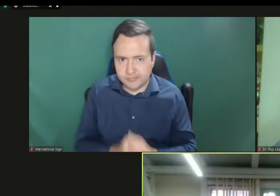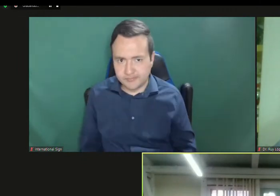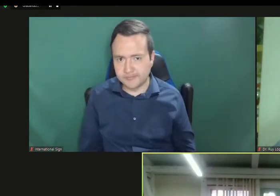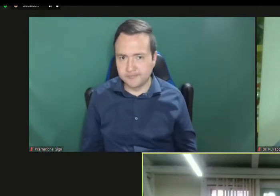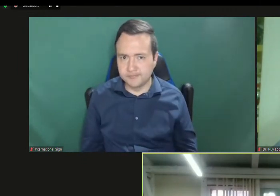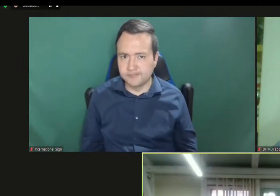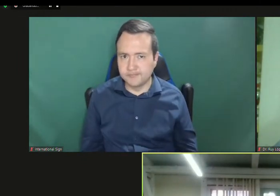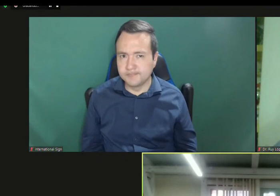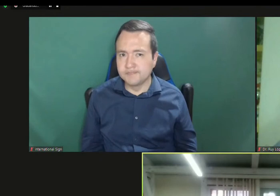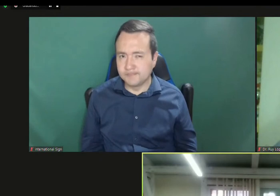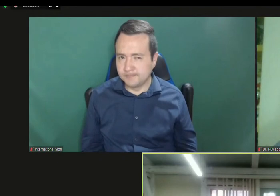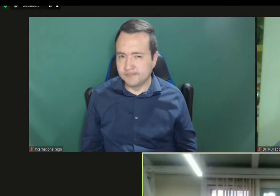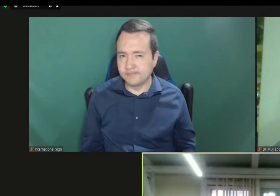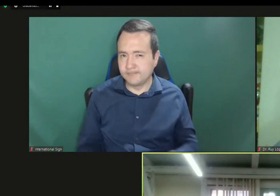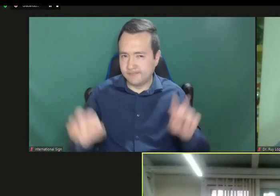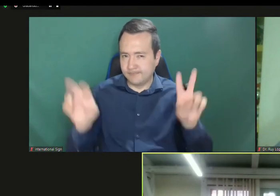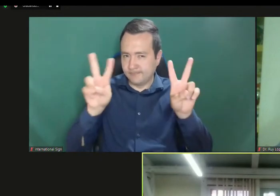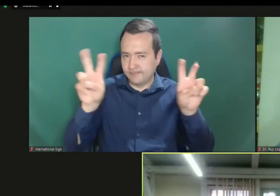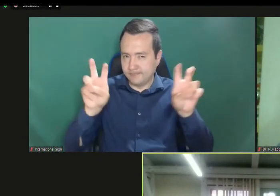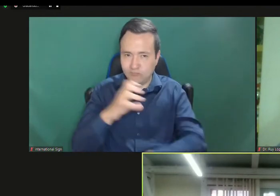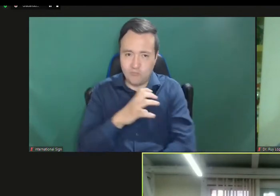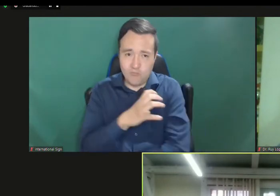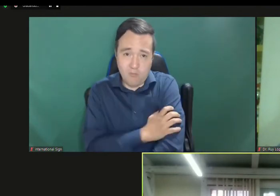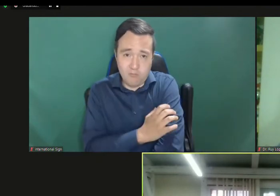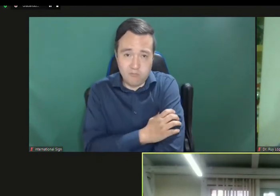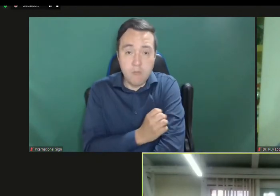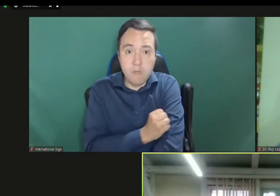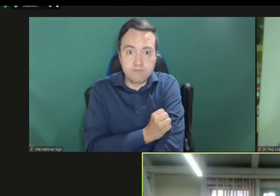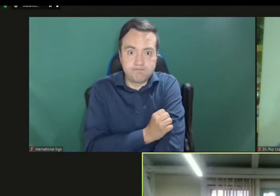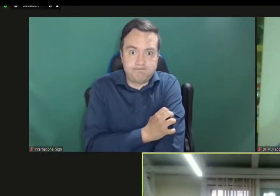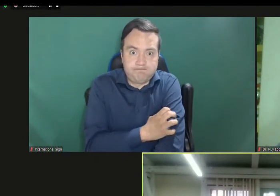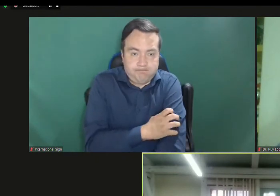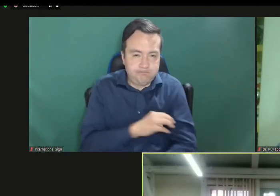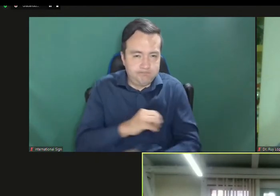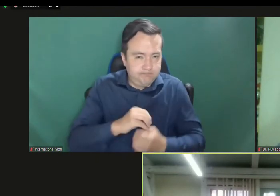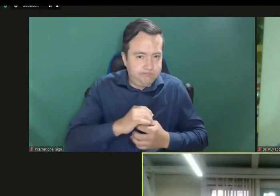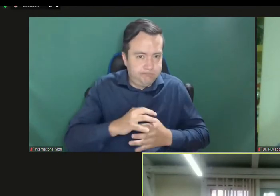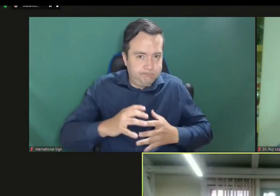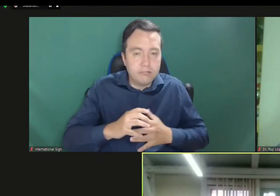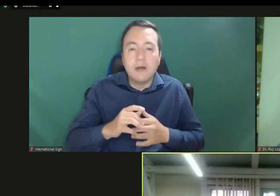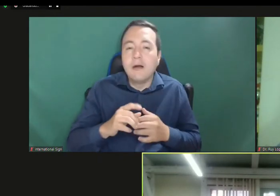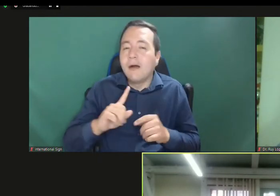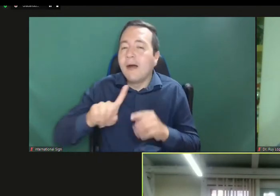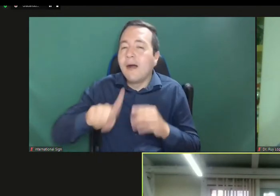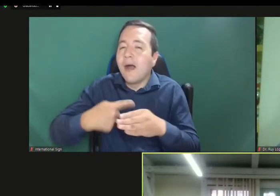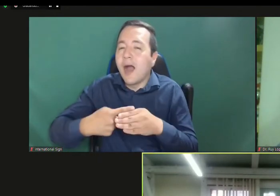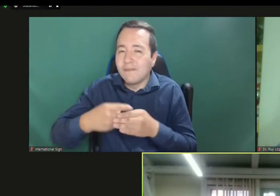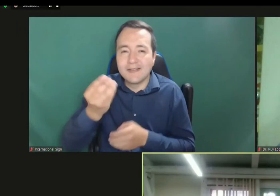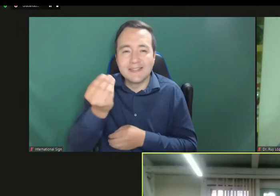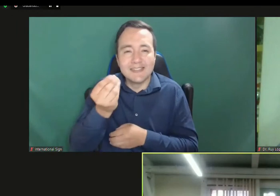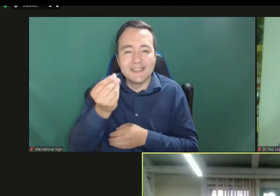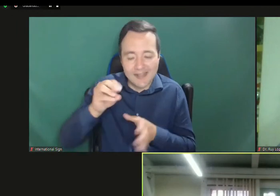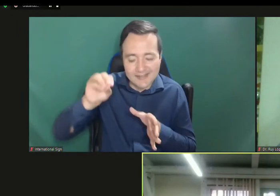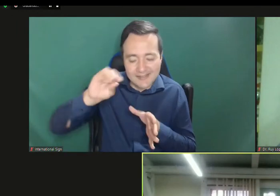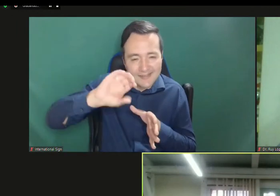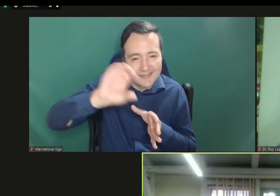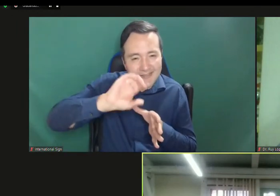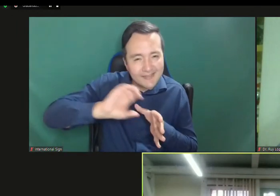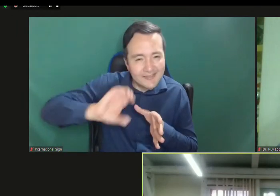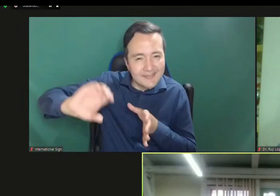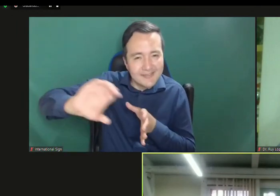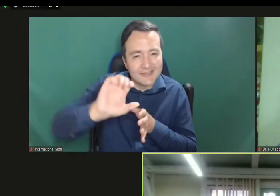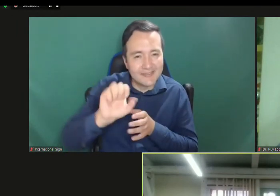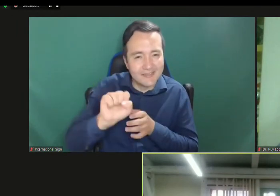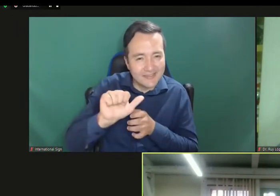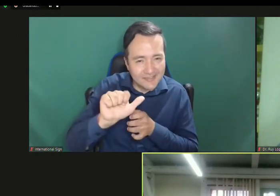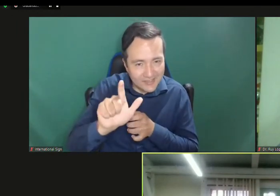hipertensión está vinculado con el alto consumo de sal tenemos dos producciones de televisión para reducir